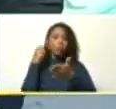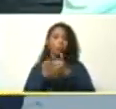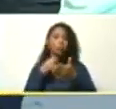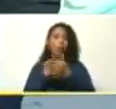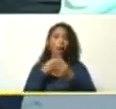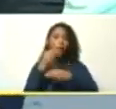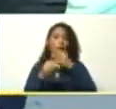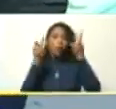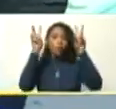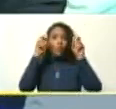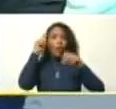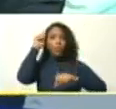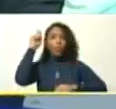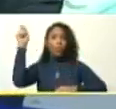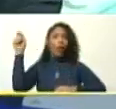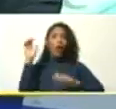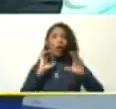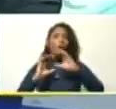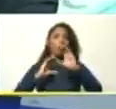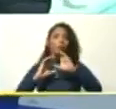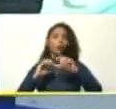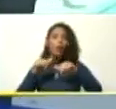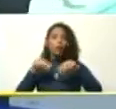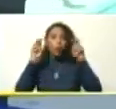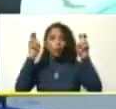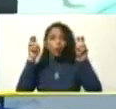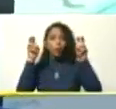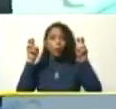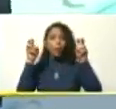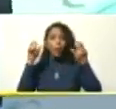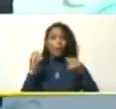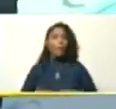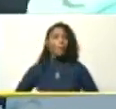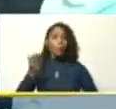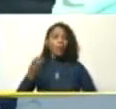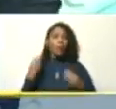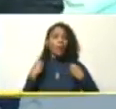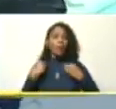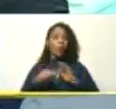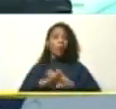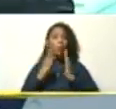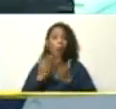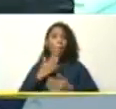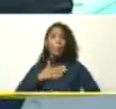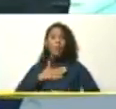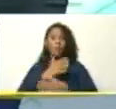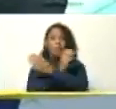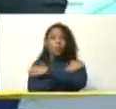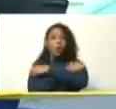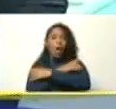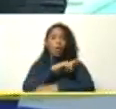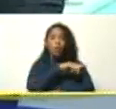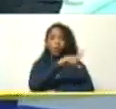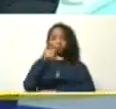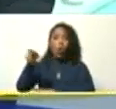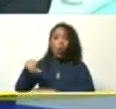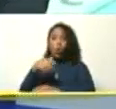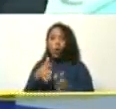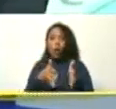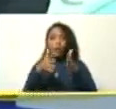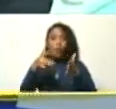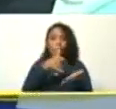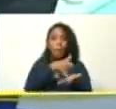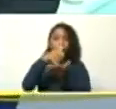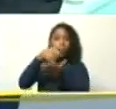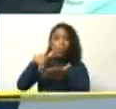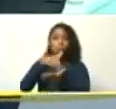aportar a la nueva teoría de la comunicación en estas condiciones tan contingentes que está viviendo el mundo. Mis felicitaciones a todos y a todas los que han ganado este Premio